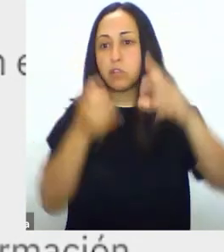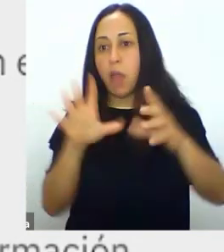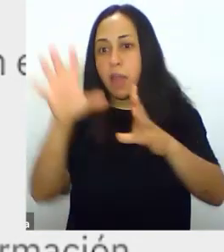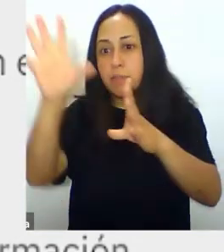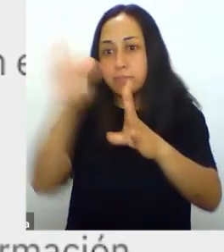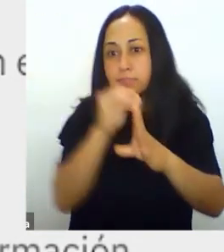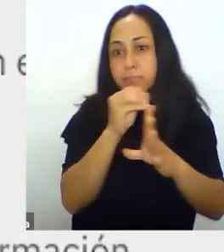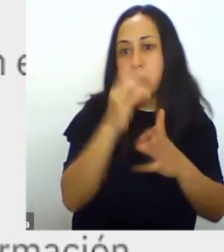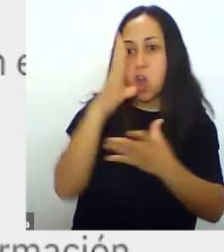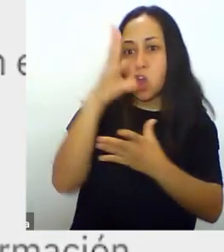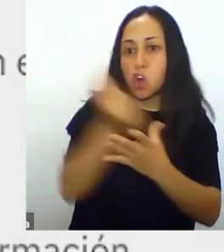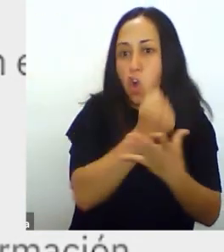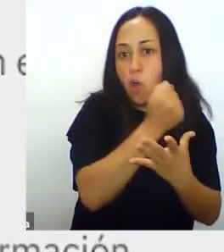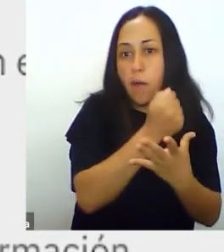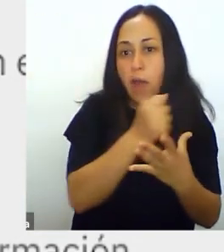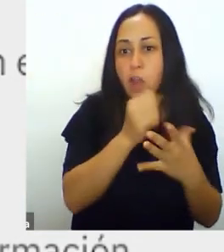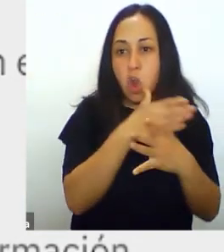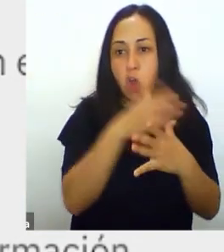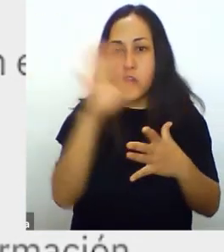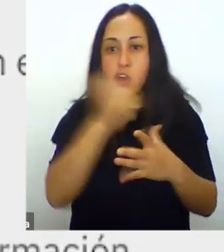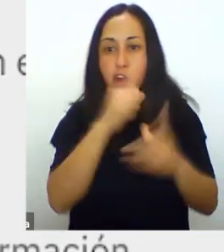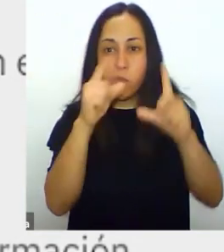¿no?